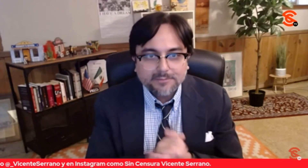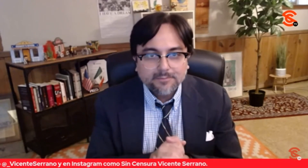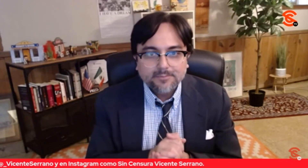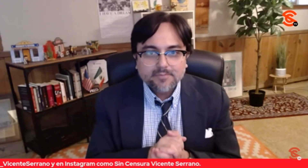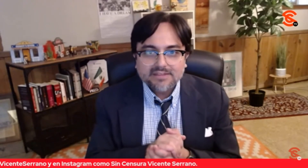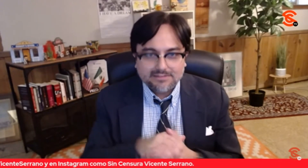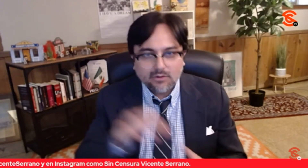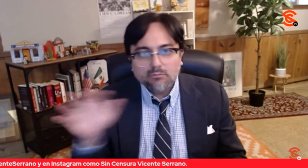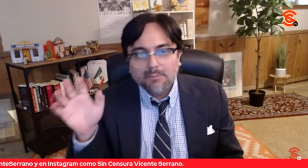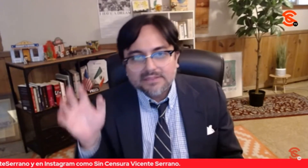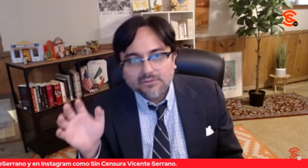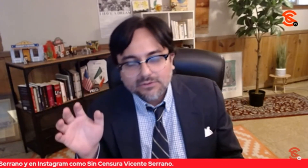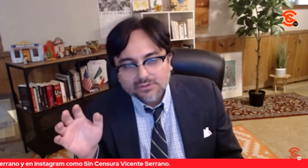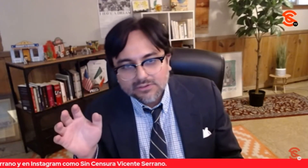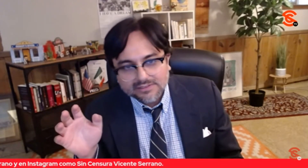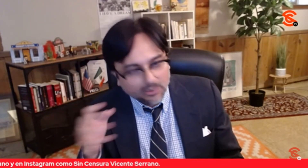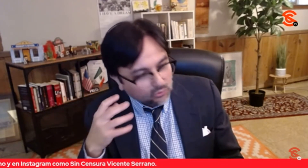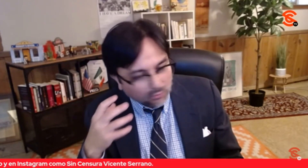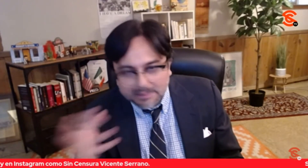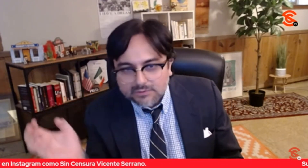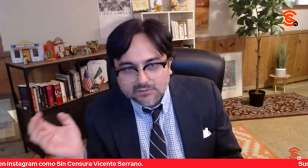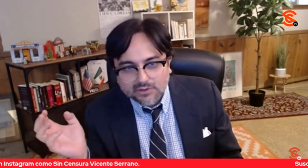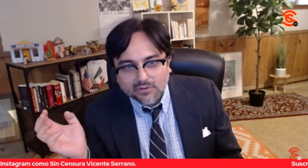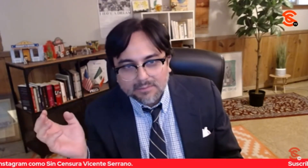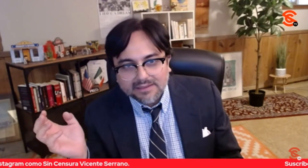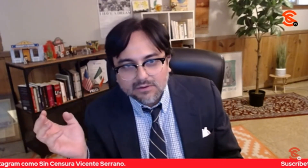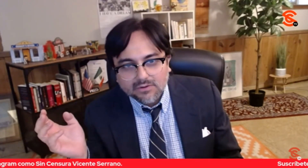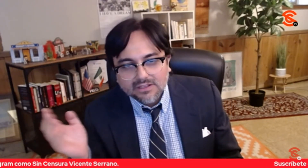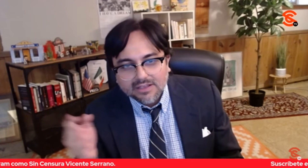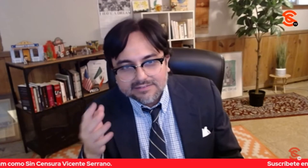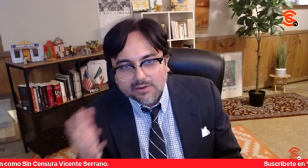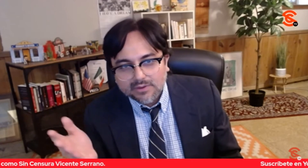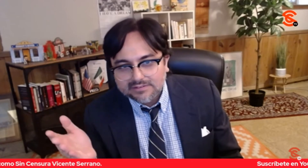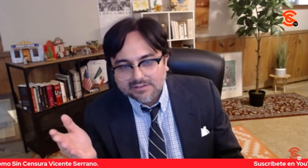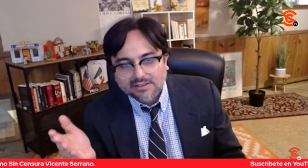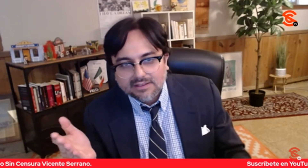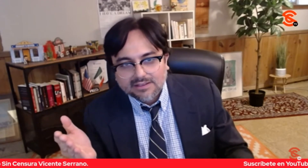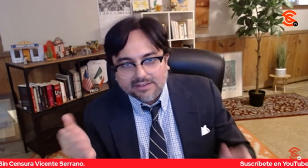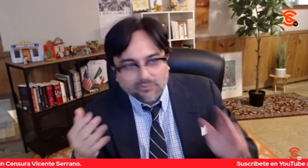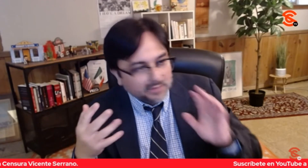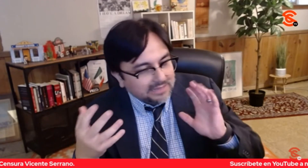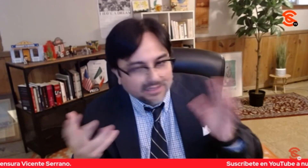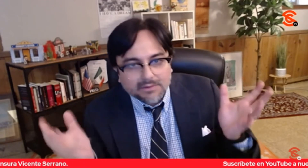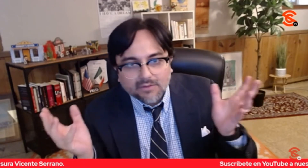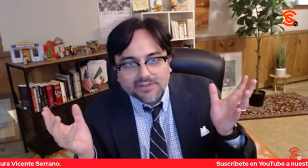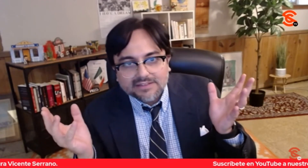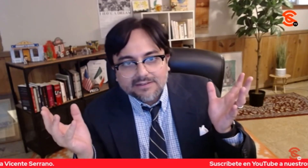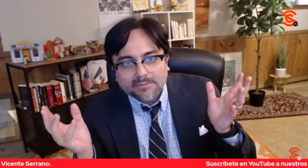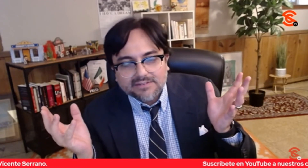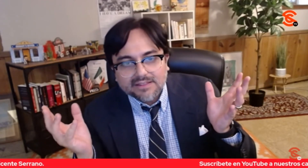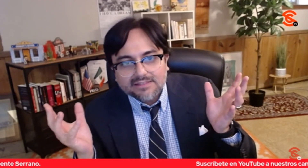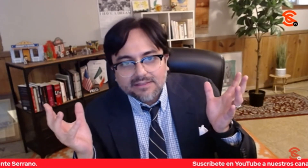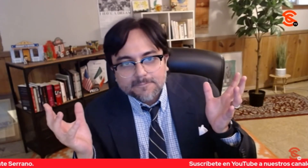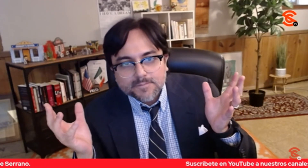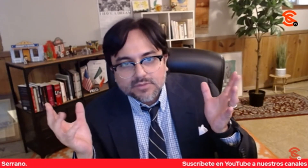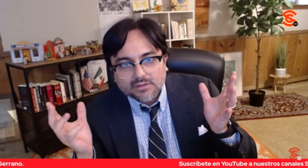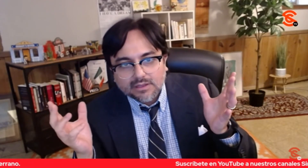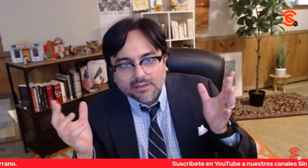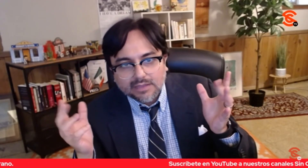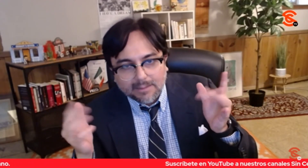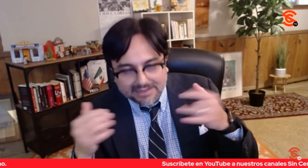digo, si en algún otro momento histórico de México, ese juez que se hubiera atrevido a enfrentarse al